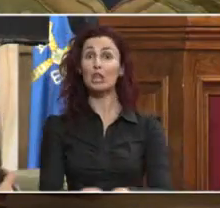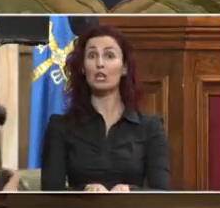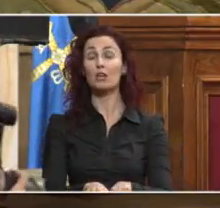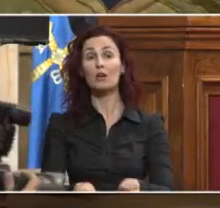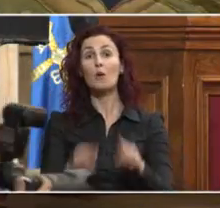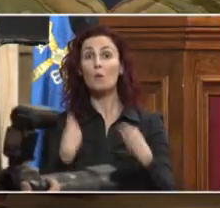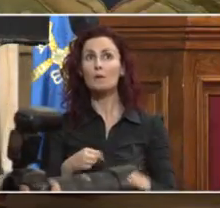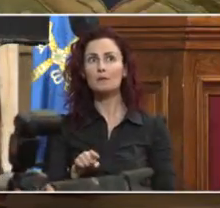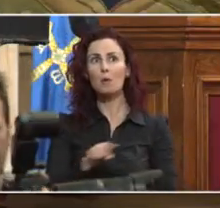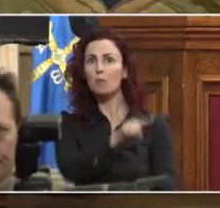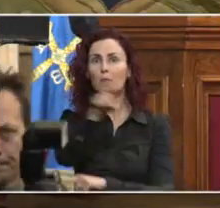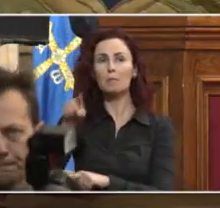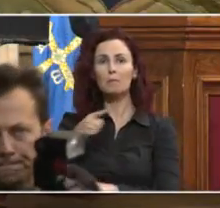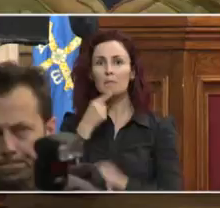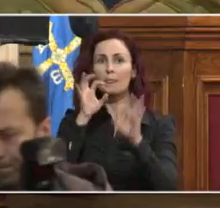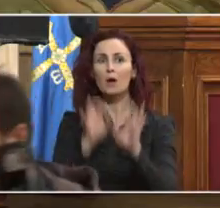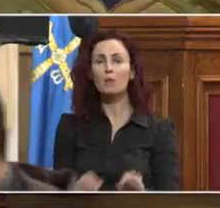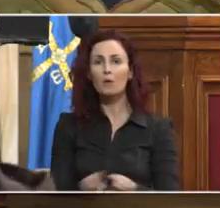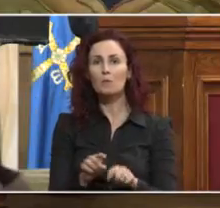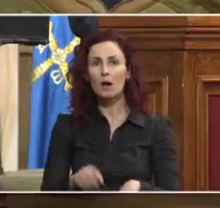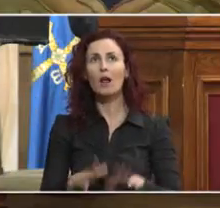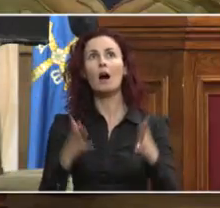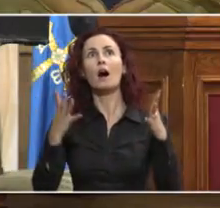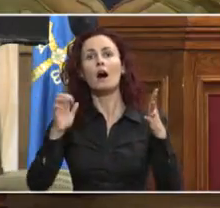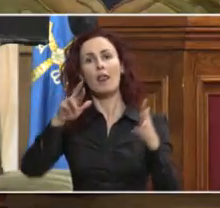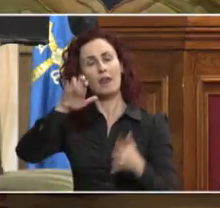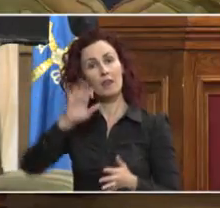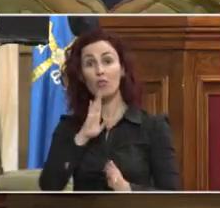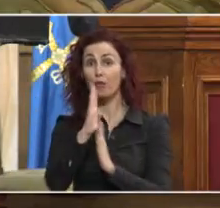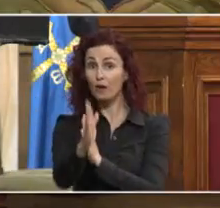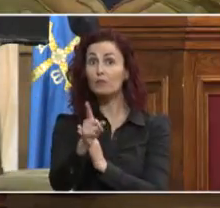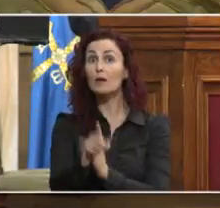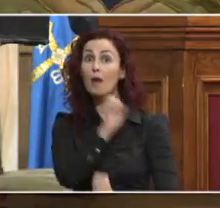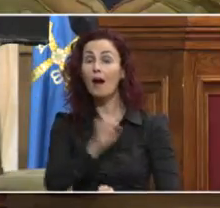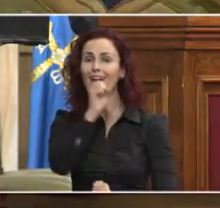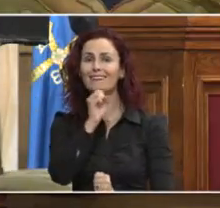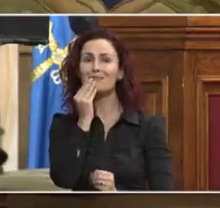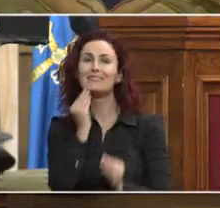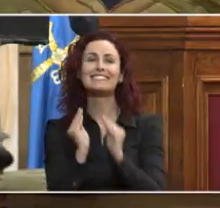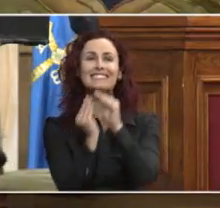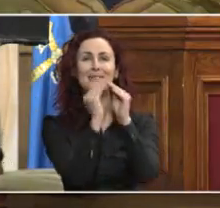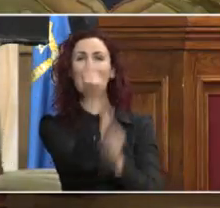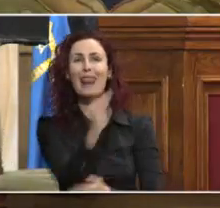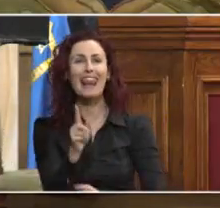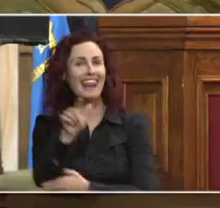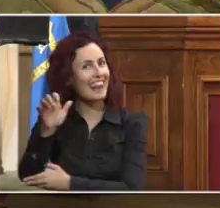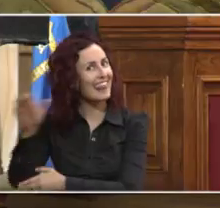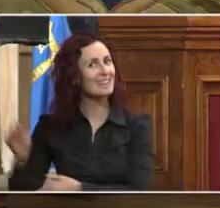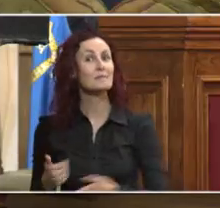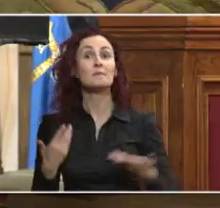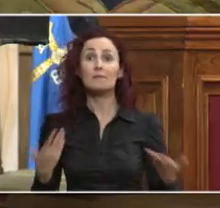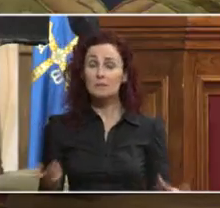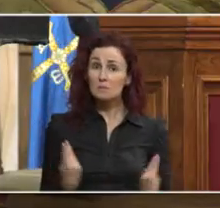a náyades y ninfas implorando un ósculo de Ariadna, pero también es directo y canta «Bésame, muñequita, xalalala».